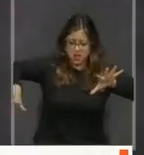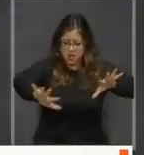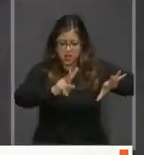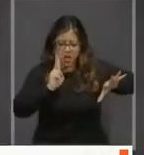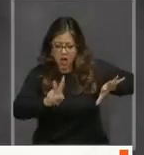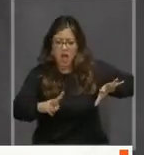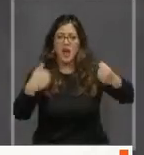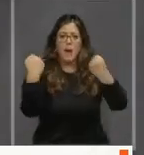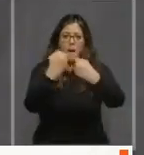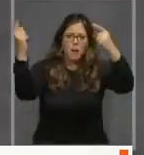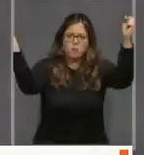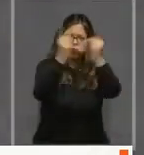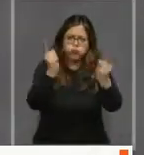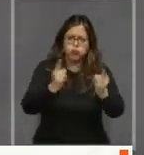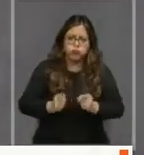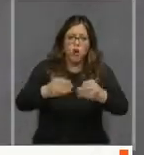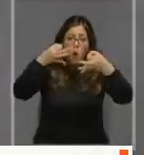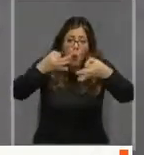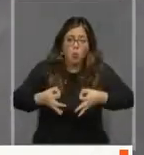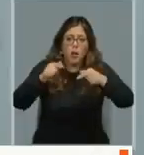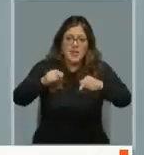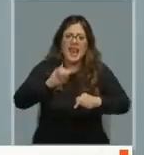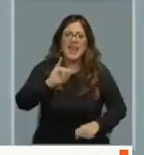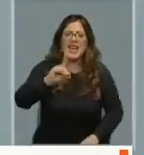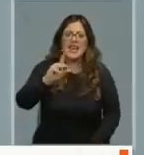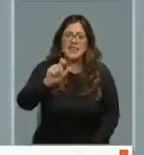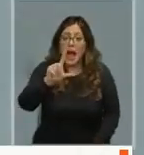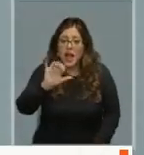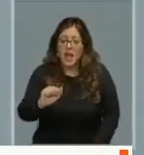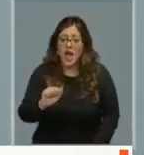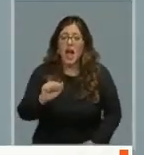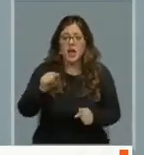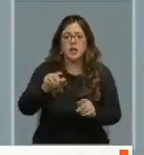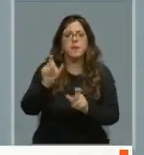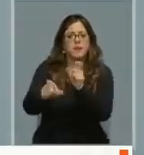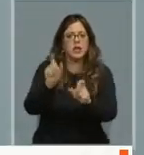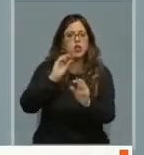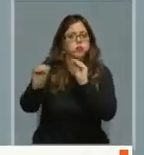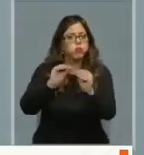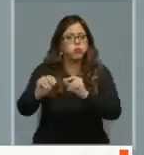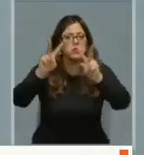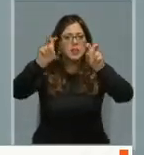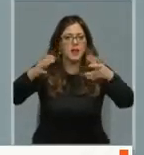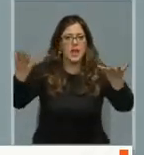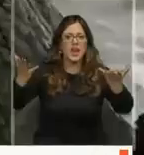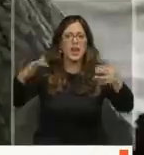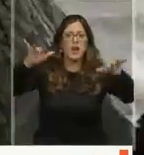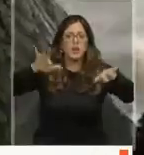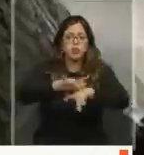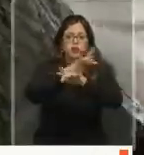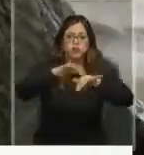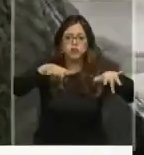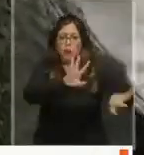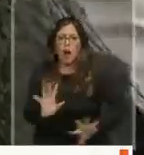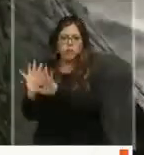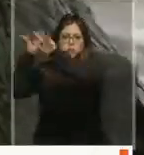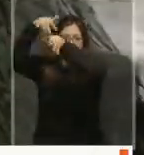rayos y relámpagos en el ojo de Idalia, las autoridades advertían sobre una marejada ciclónica de casi 5 metros de